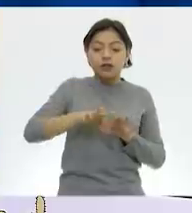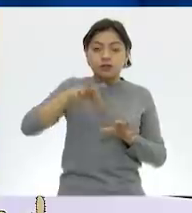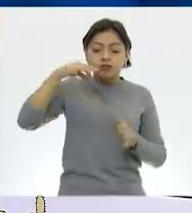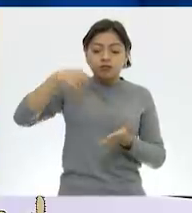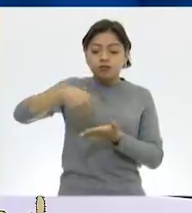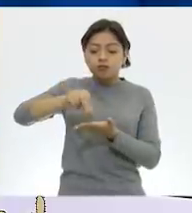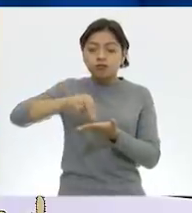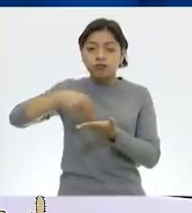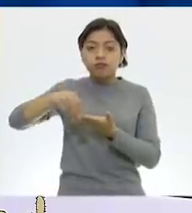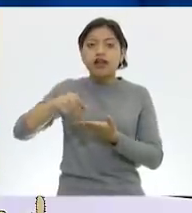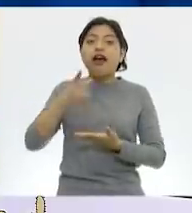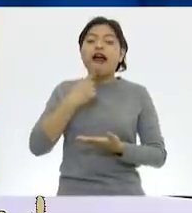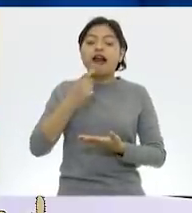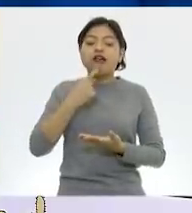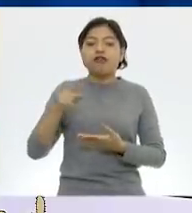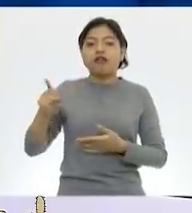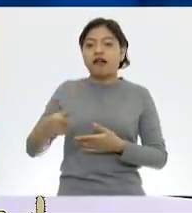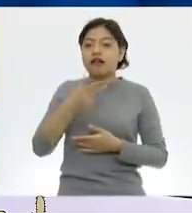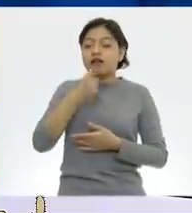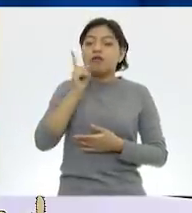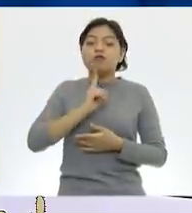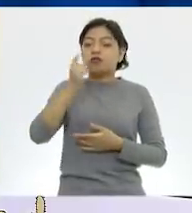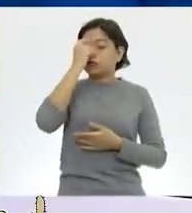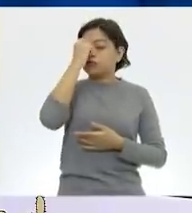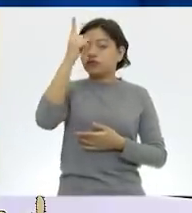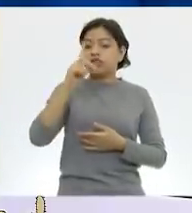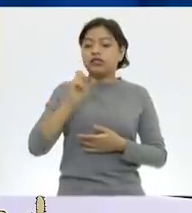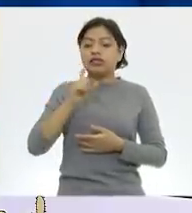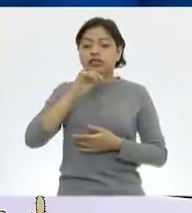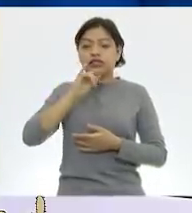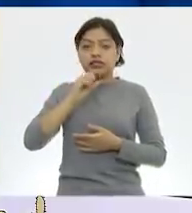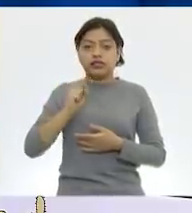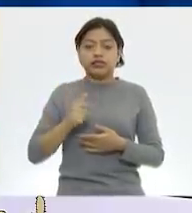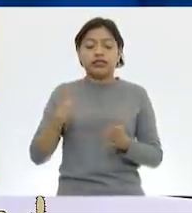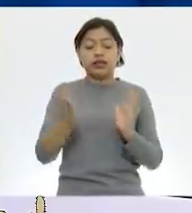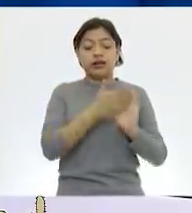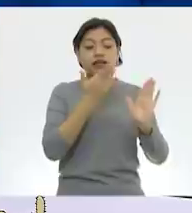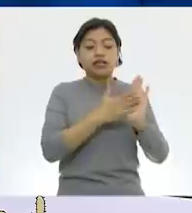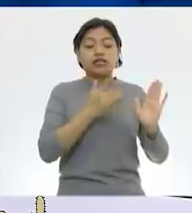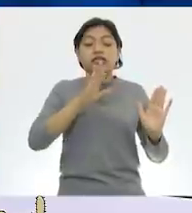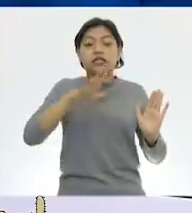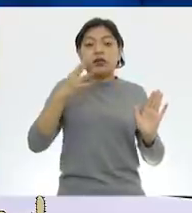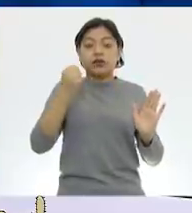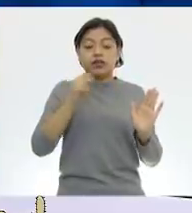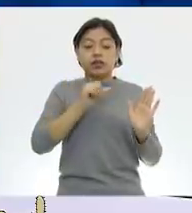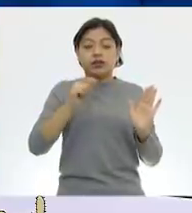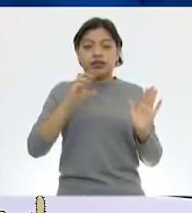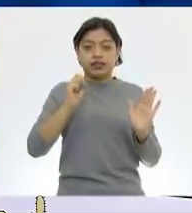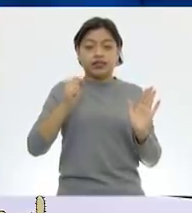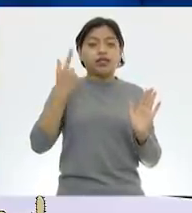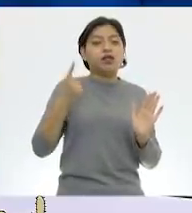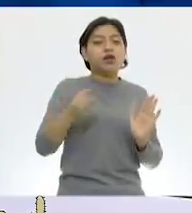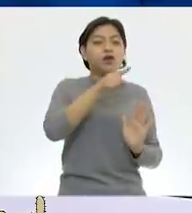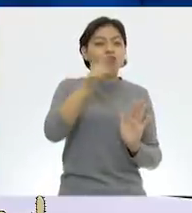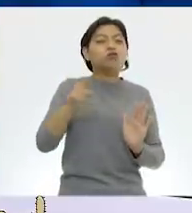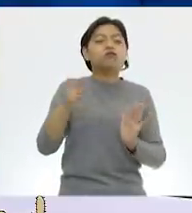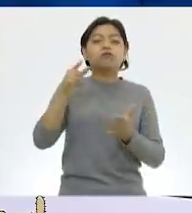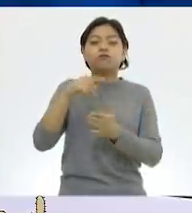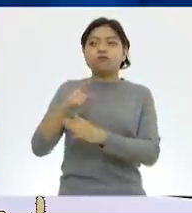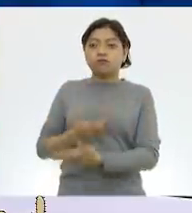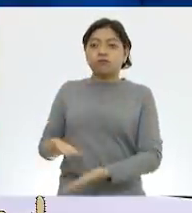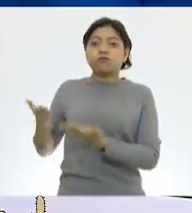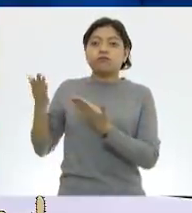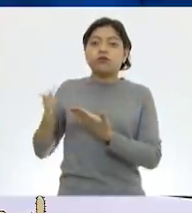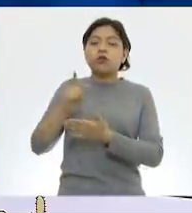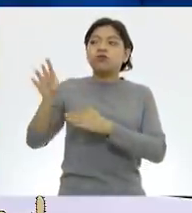Rojas Samperio, que viene entre las páginas 59 y 61. Te pido que trates de identificar los elementos